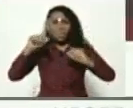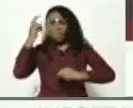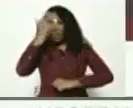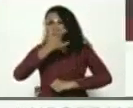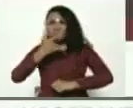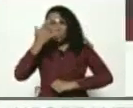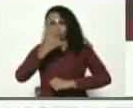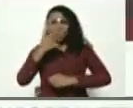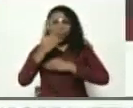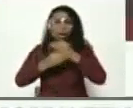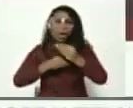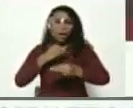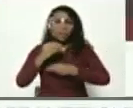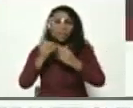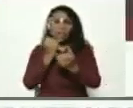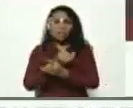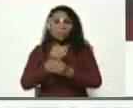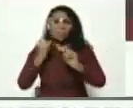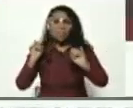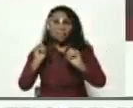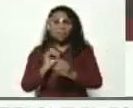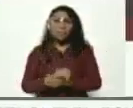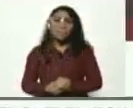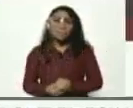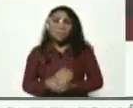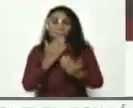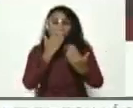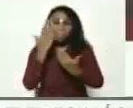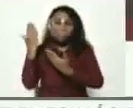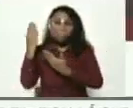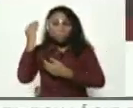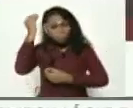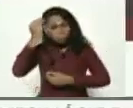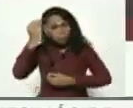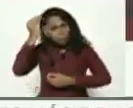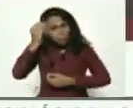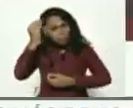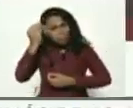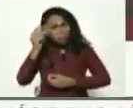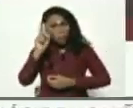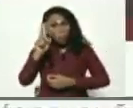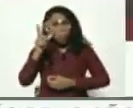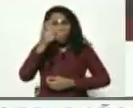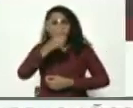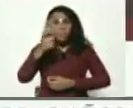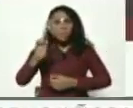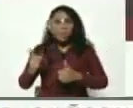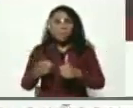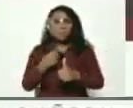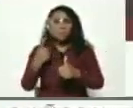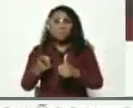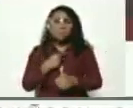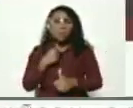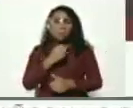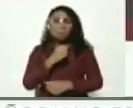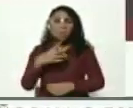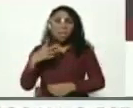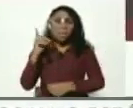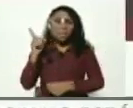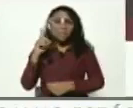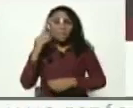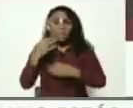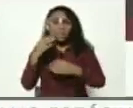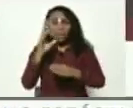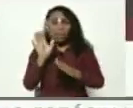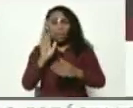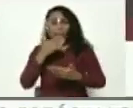que desembocan en la independencia. Veamos cómo piensa y se piensa un criollo principal, uno que en la Carta de Jamaica